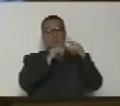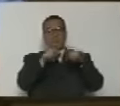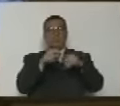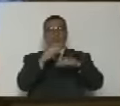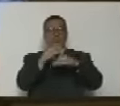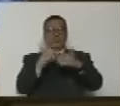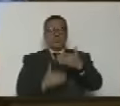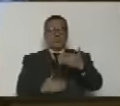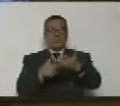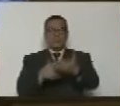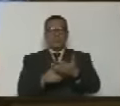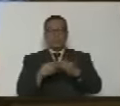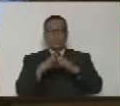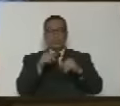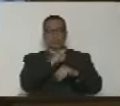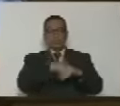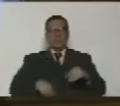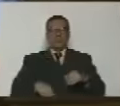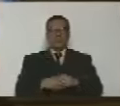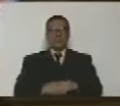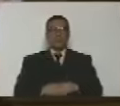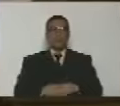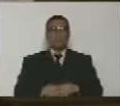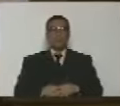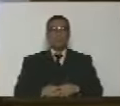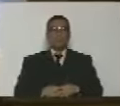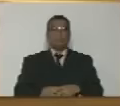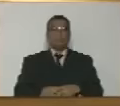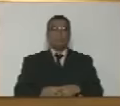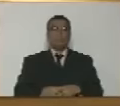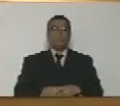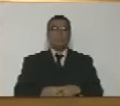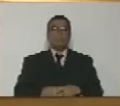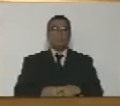indicados en lista anexa. Es todo, ciudadano presidente.